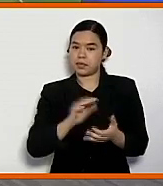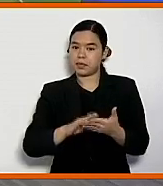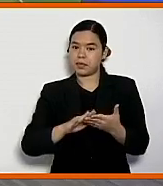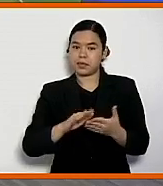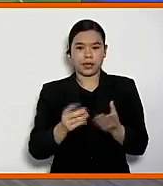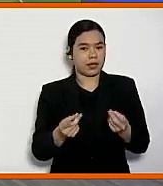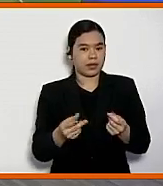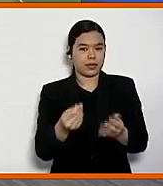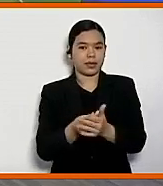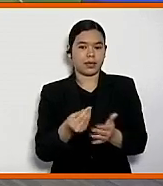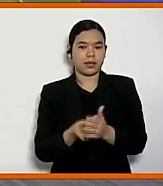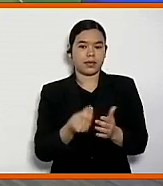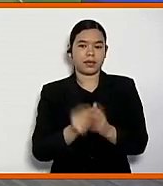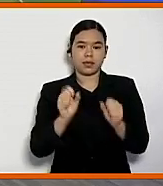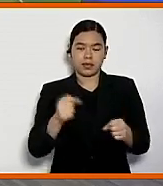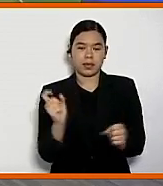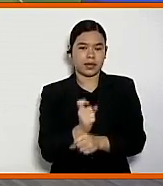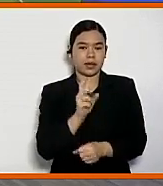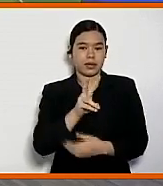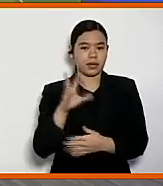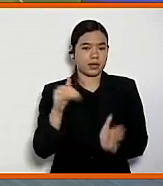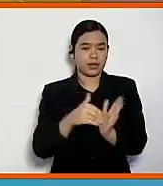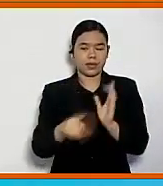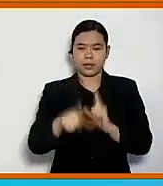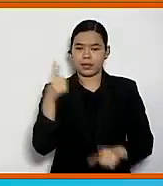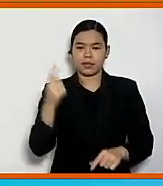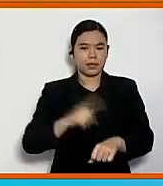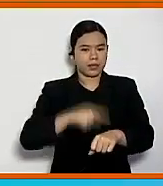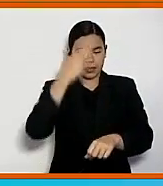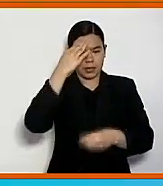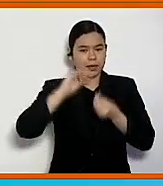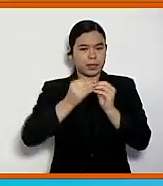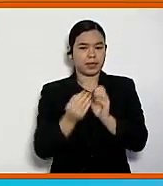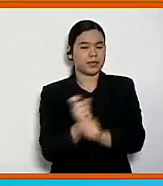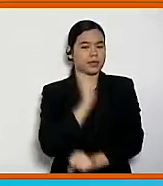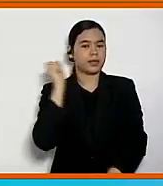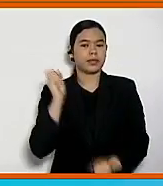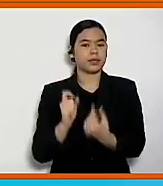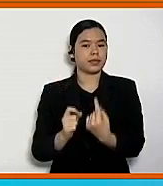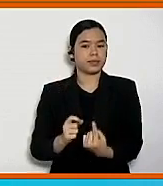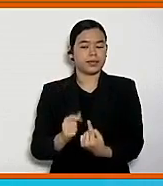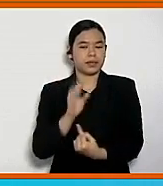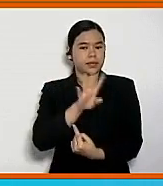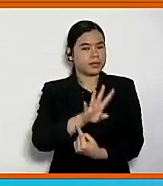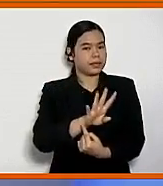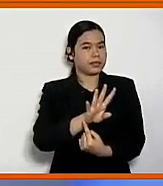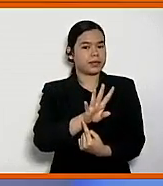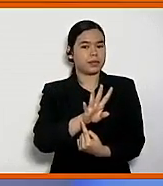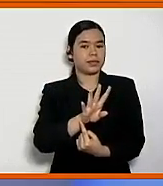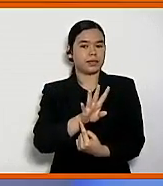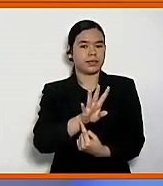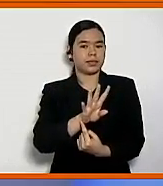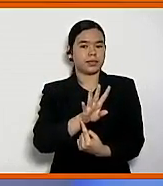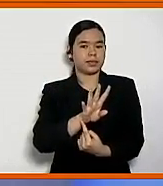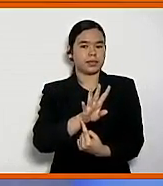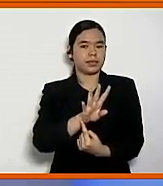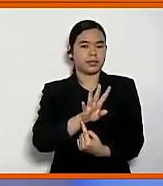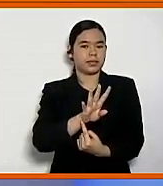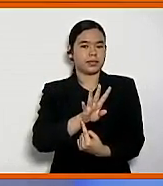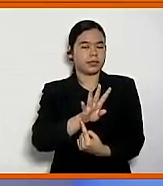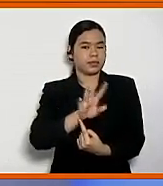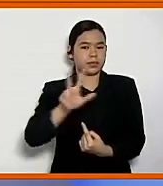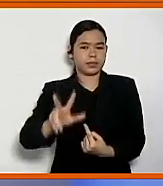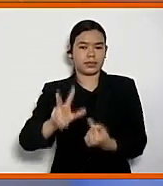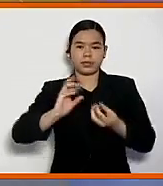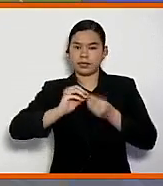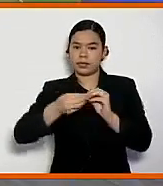lempiras puedes ganar hasta 25.000 lempiras. Se viene tu primer dígito favorecido, este es el 4. Segundo dígito, 3. El